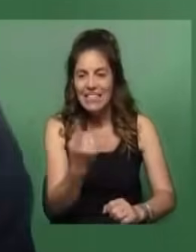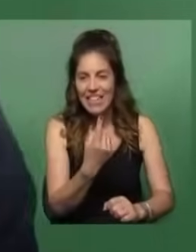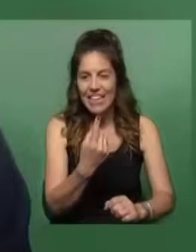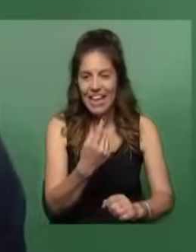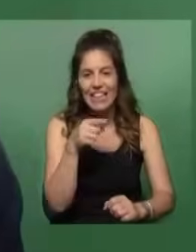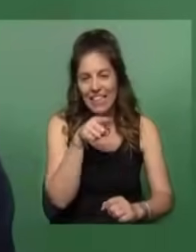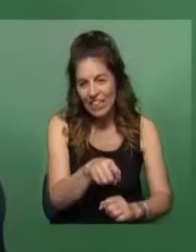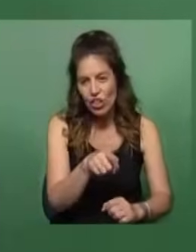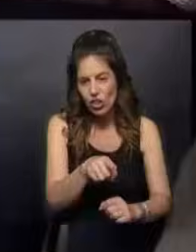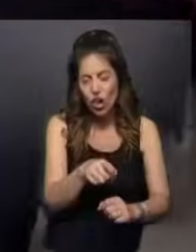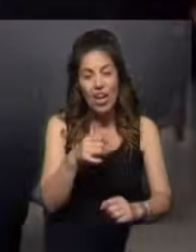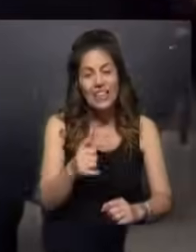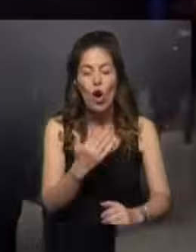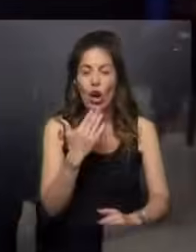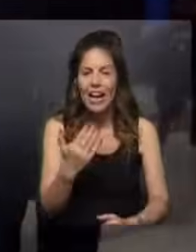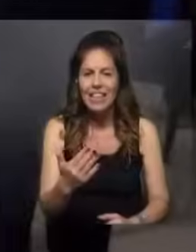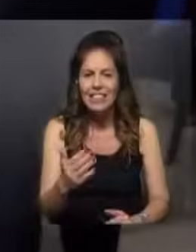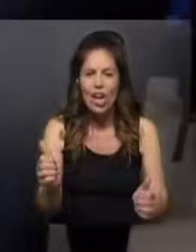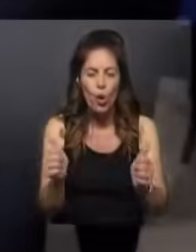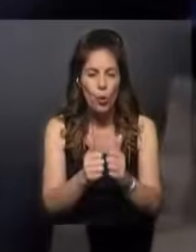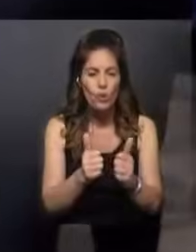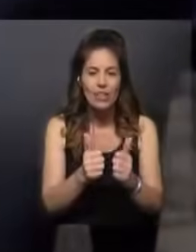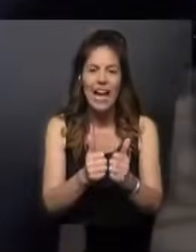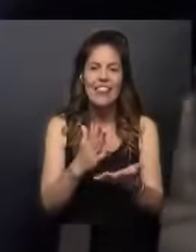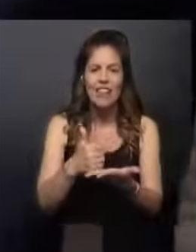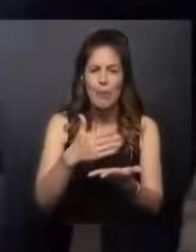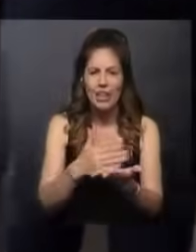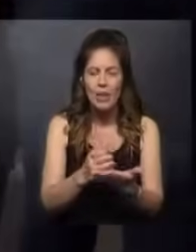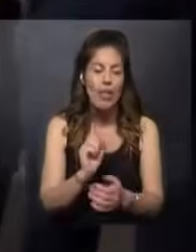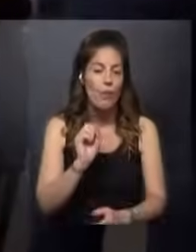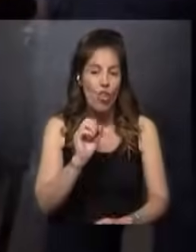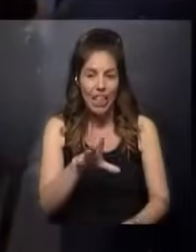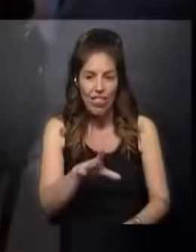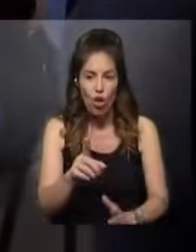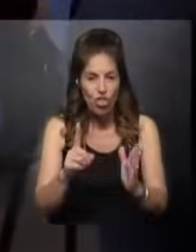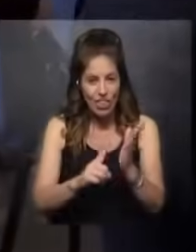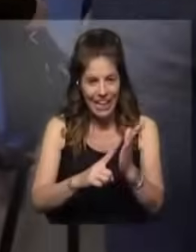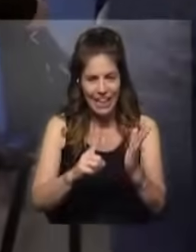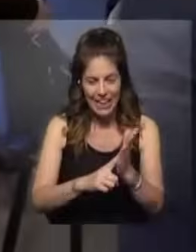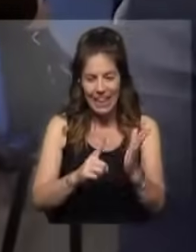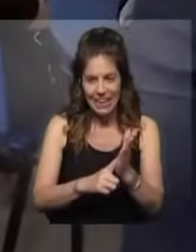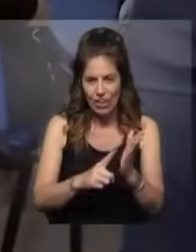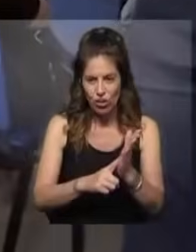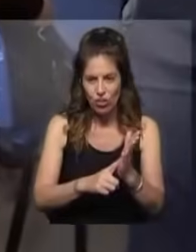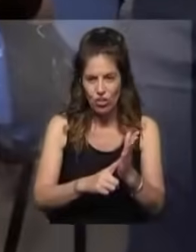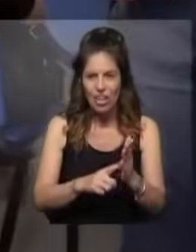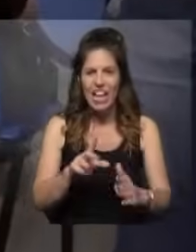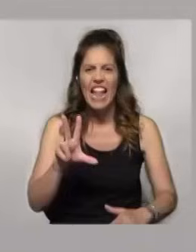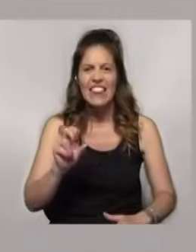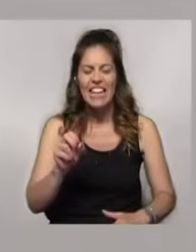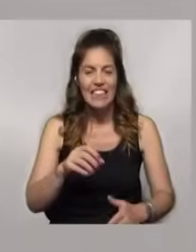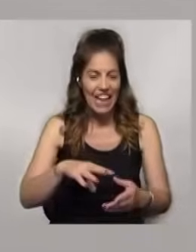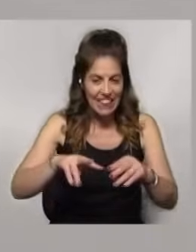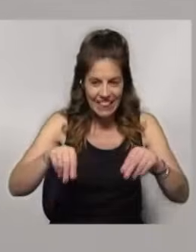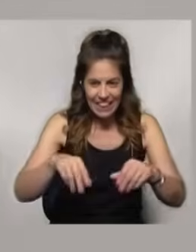parte y tengo que agradecerle a la junta departamental porque le hemos enviado decretos este no sé 30